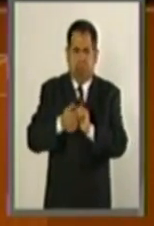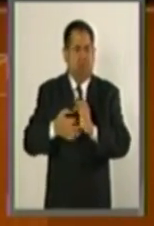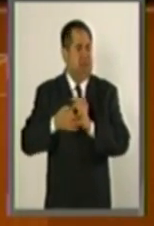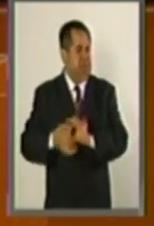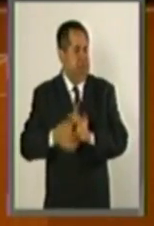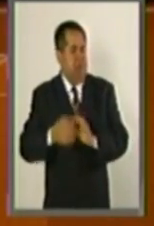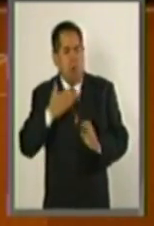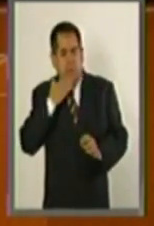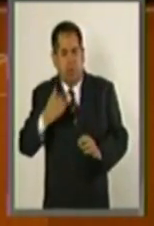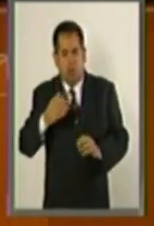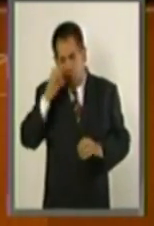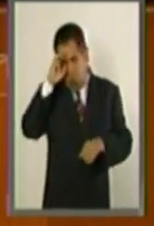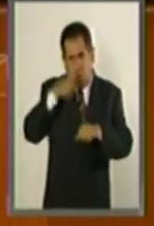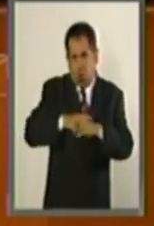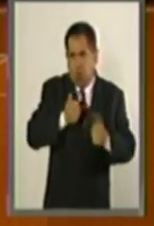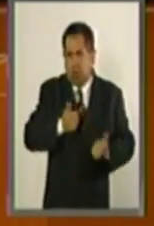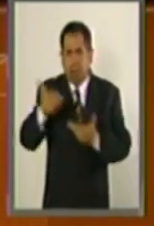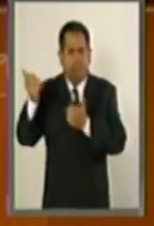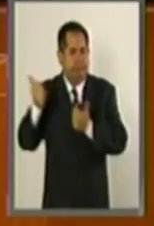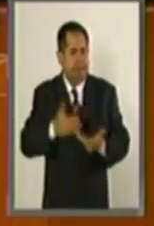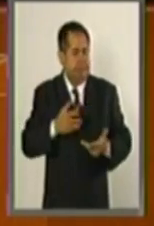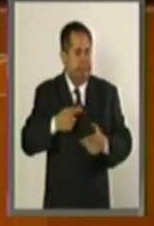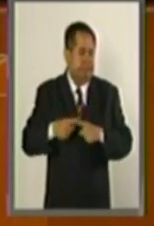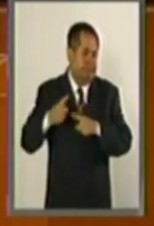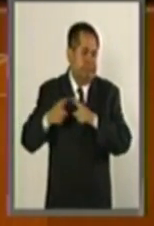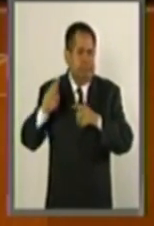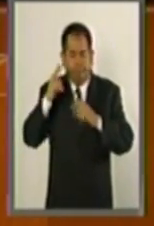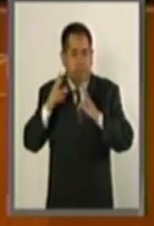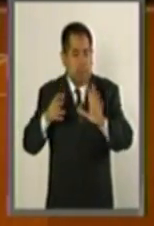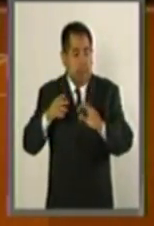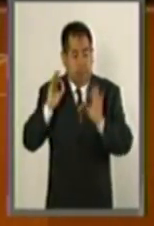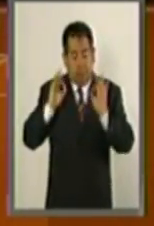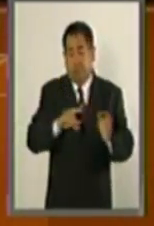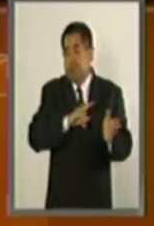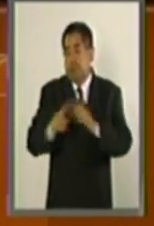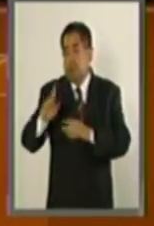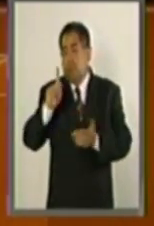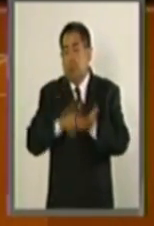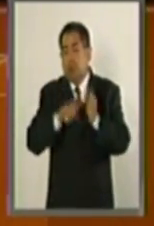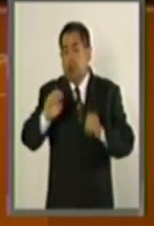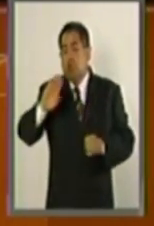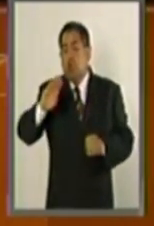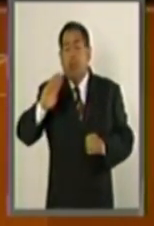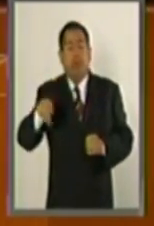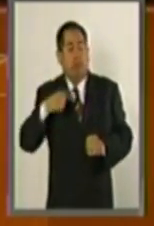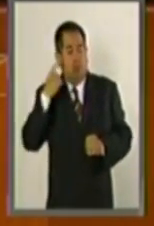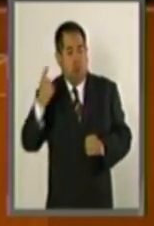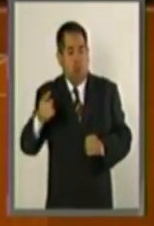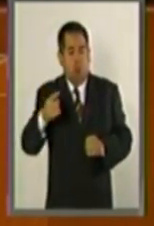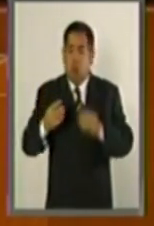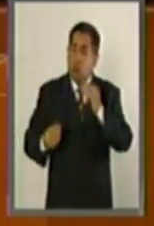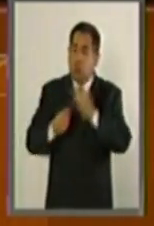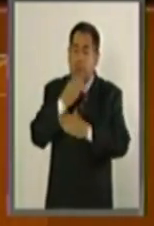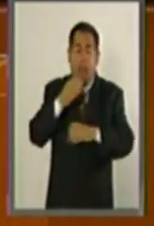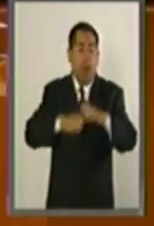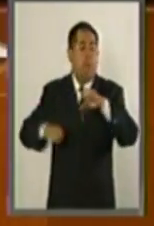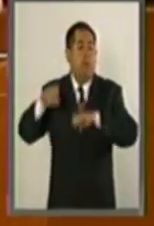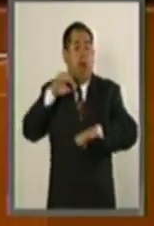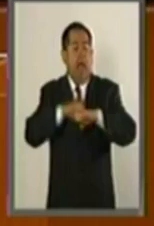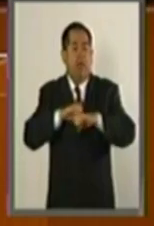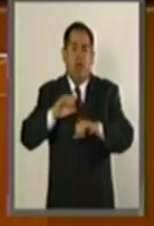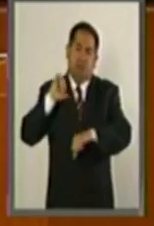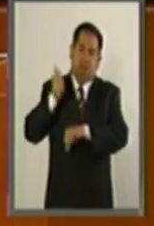grandes intercambios culturales y académicos, pero fue hasta 1991 cuando se abrió la embajada mexicana en